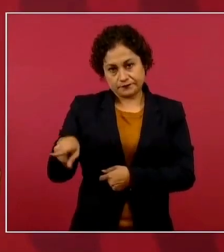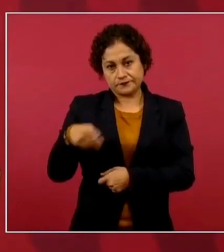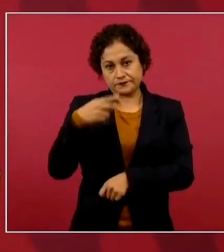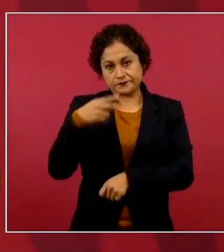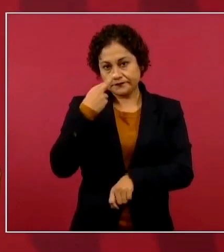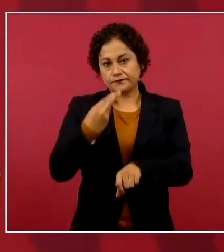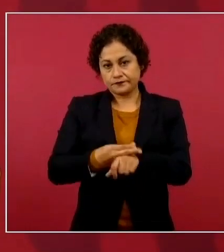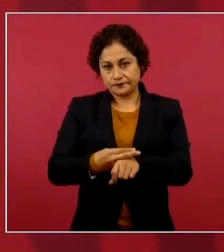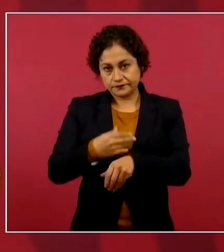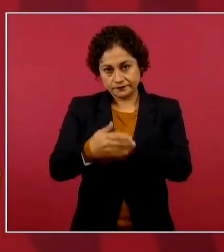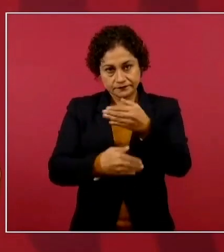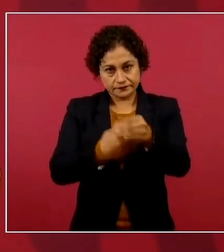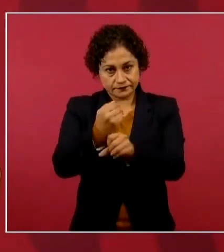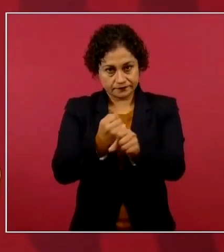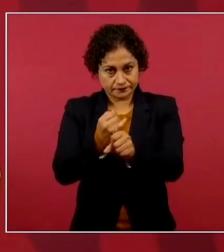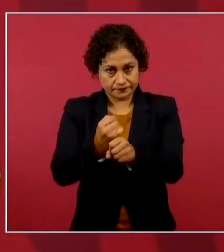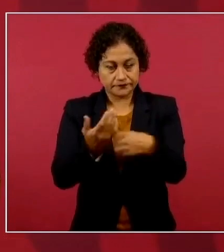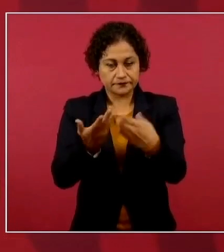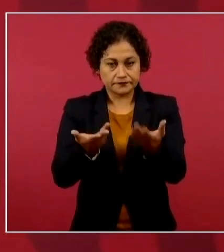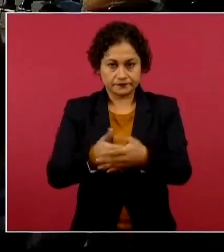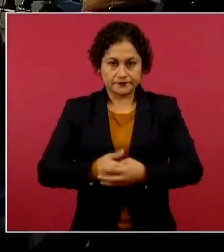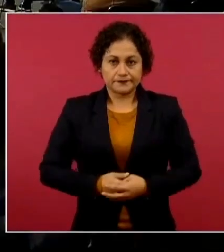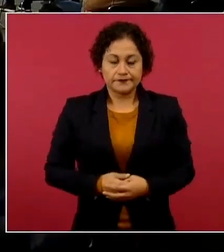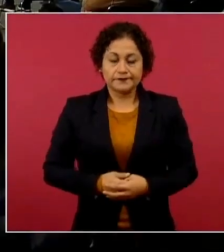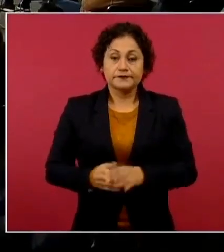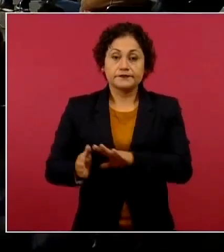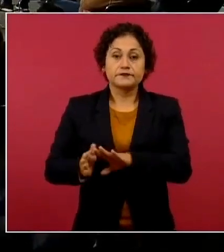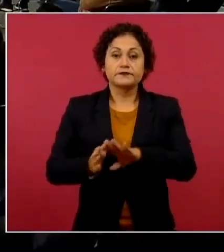este asunto. Les comentaba que vamos a tratar